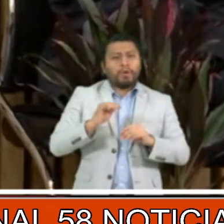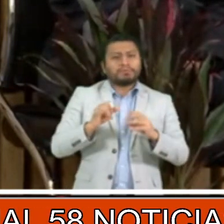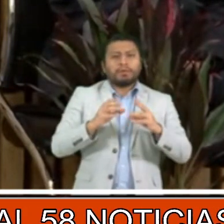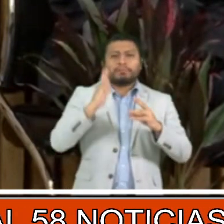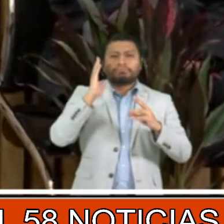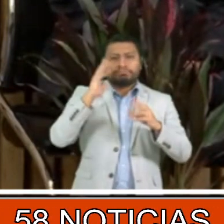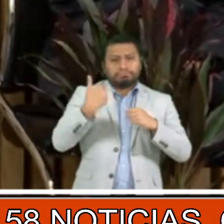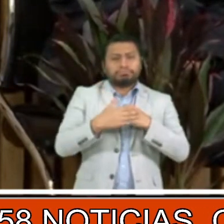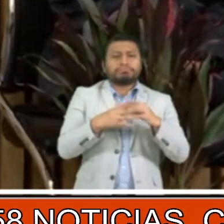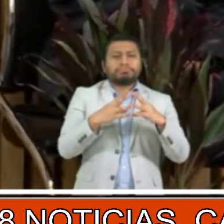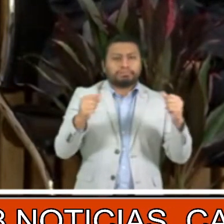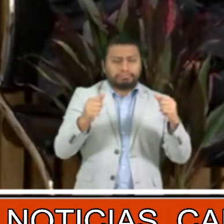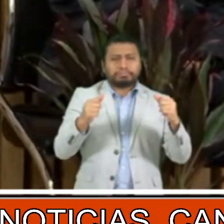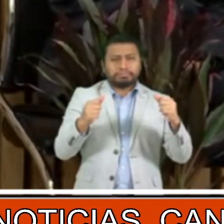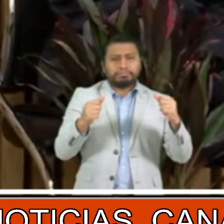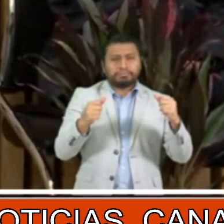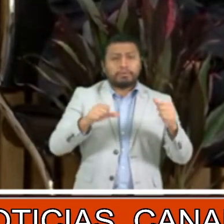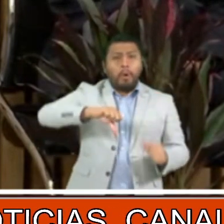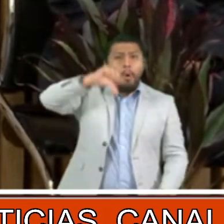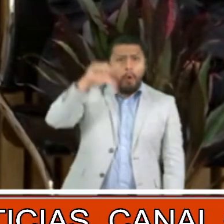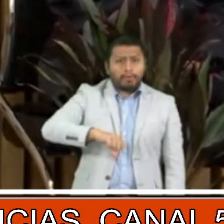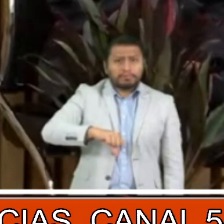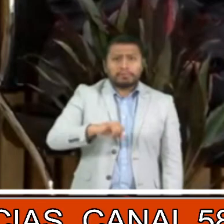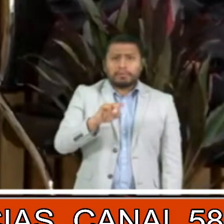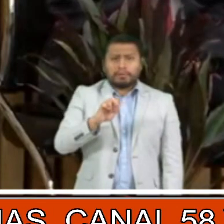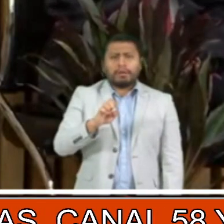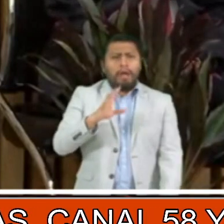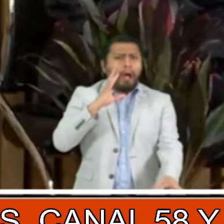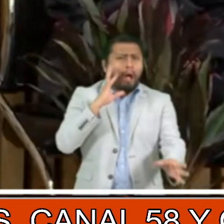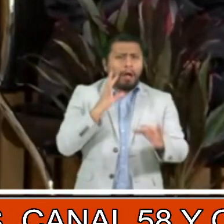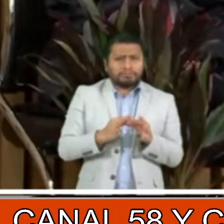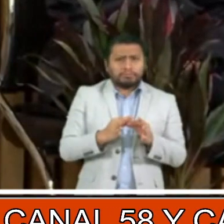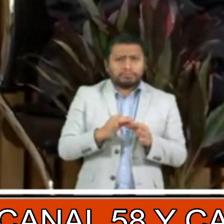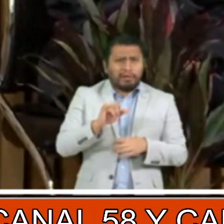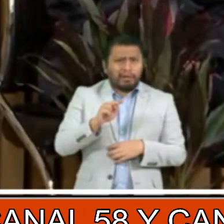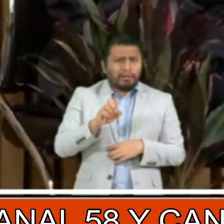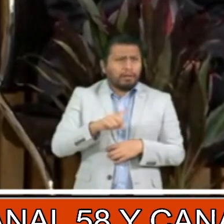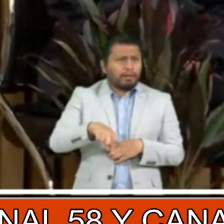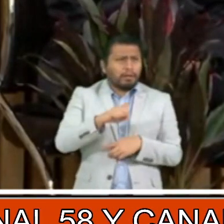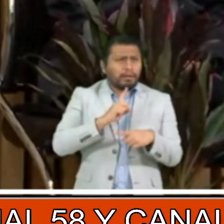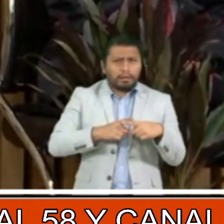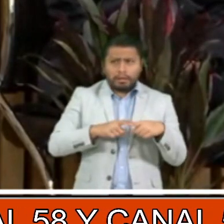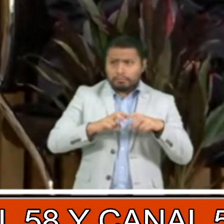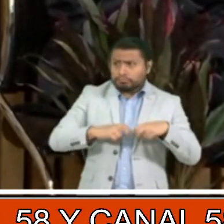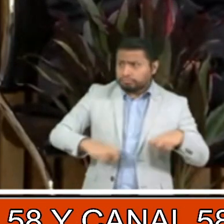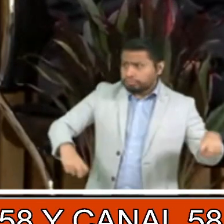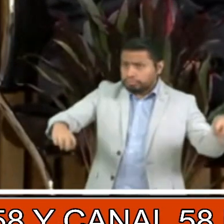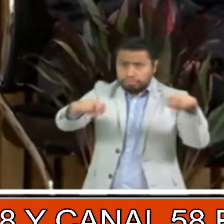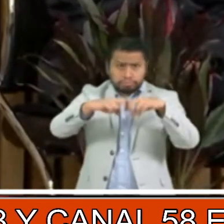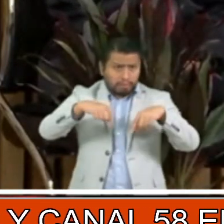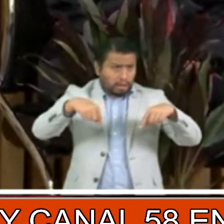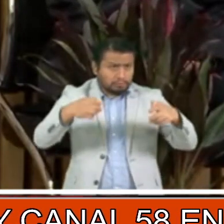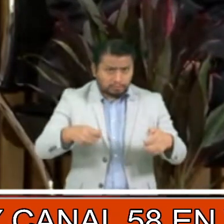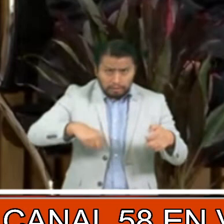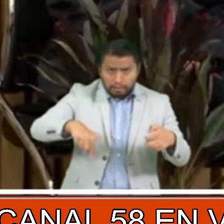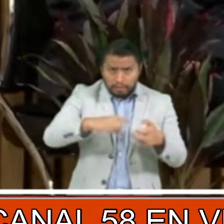Hoy el INE cumple. El INE no solo somos los que estamos sentados aquí en esta herradura de la democracia. El INE